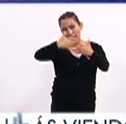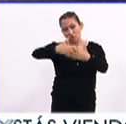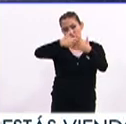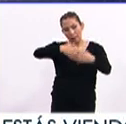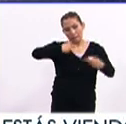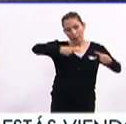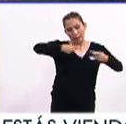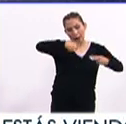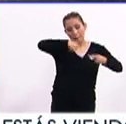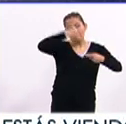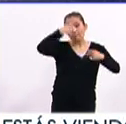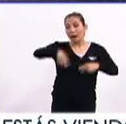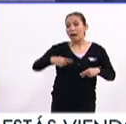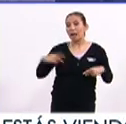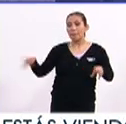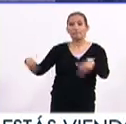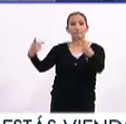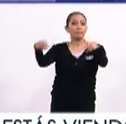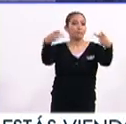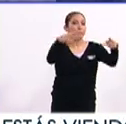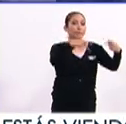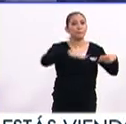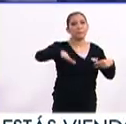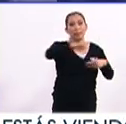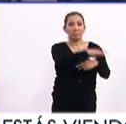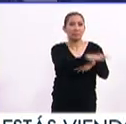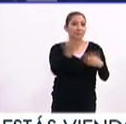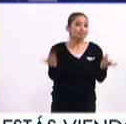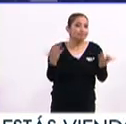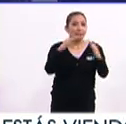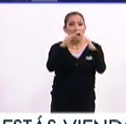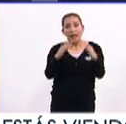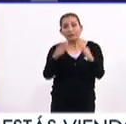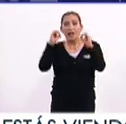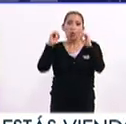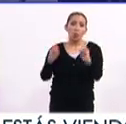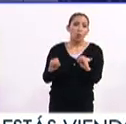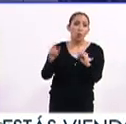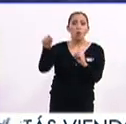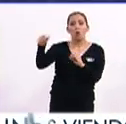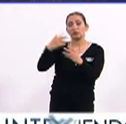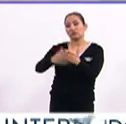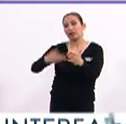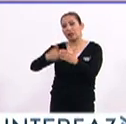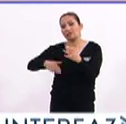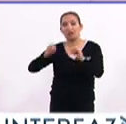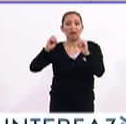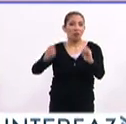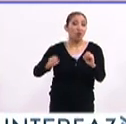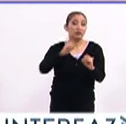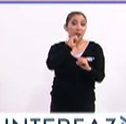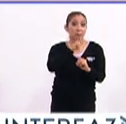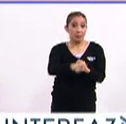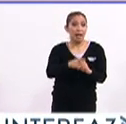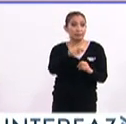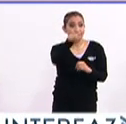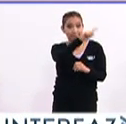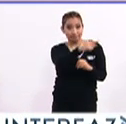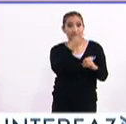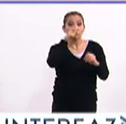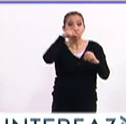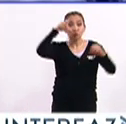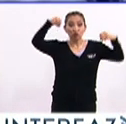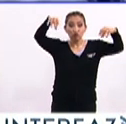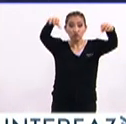industria, también para abastecer a una casa hogar, a un taller o incluso al